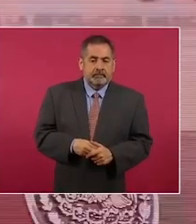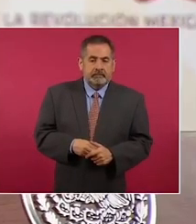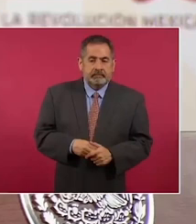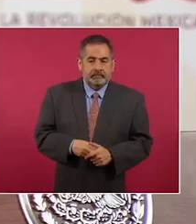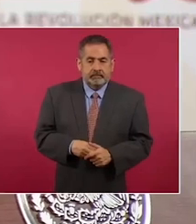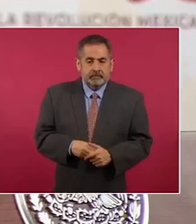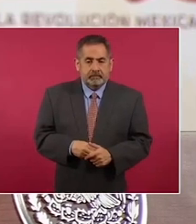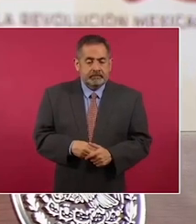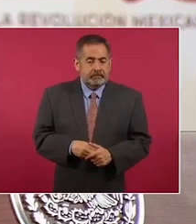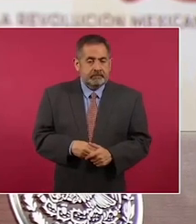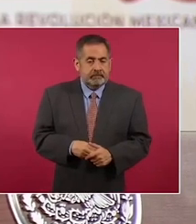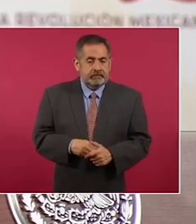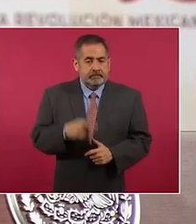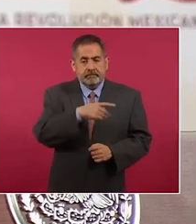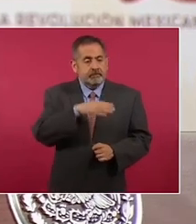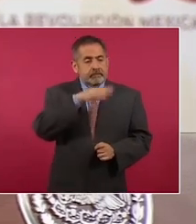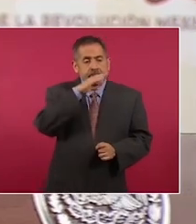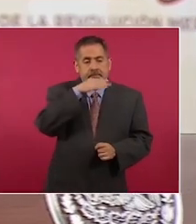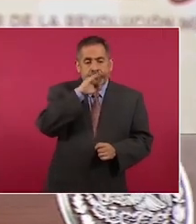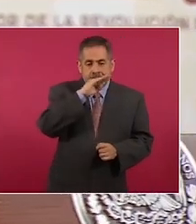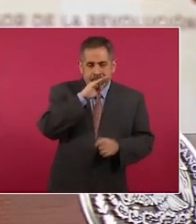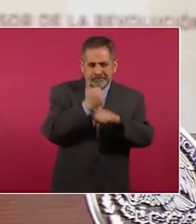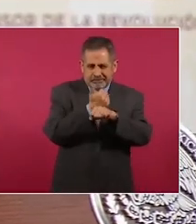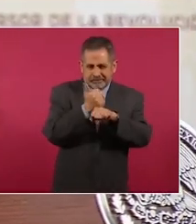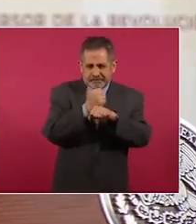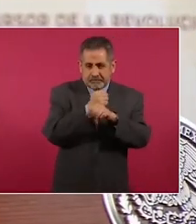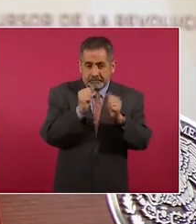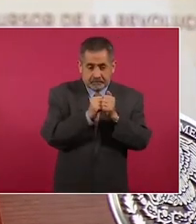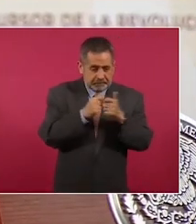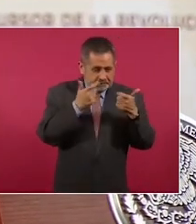posibilidades de que sea maíz transgénico